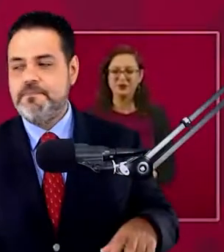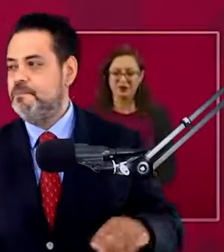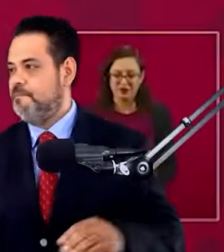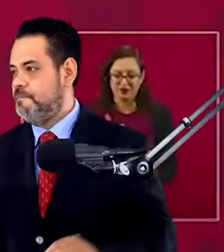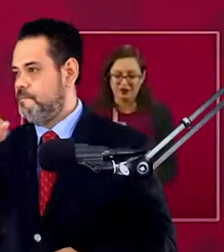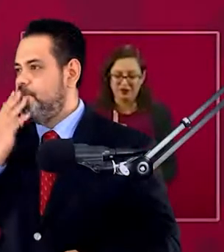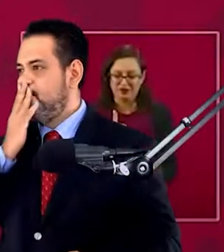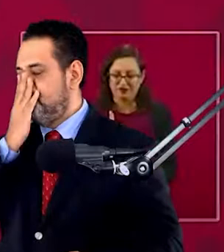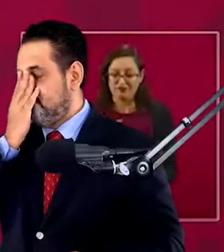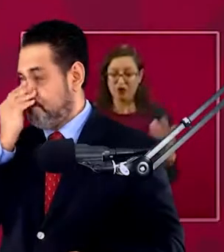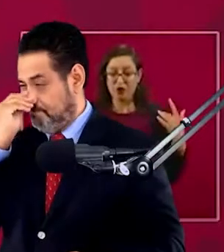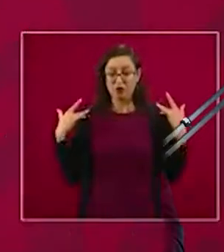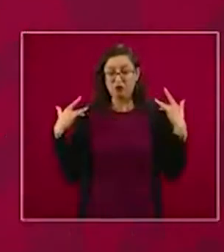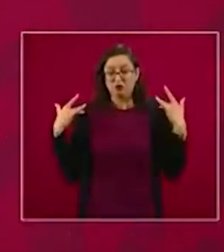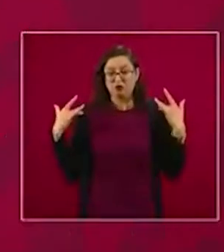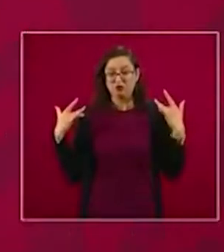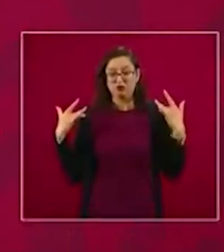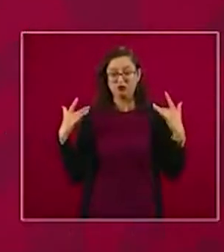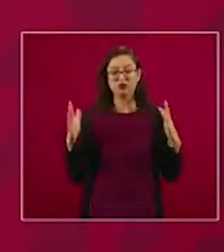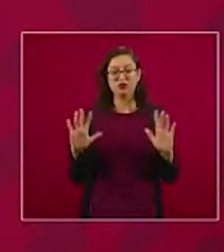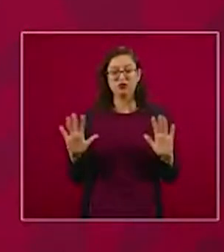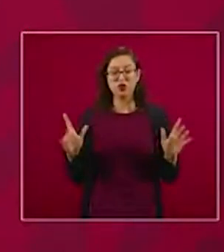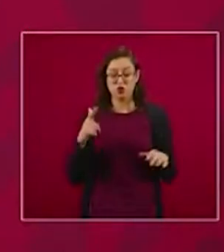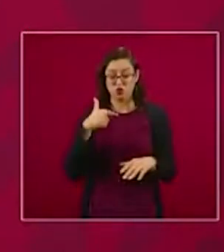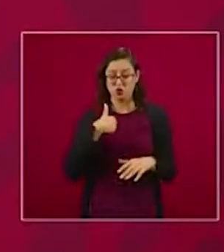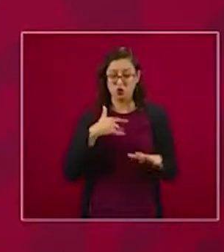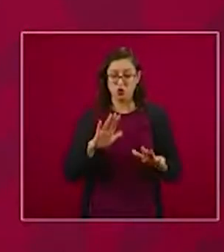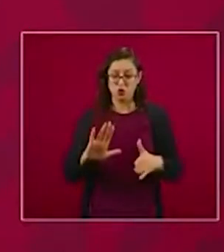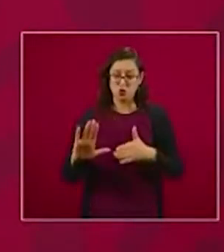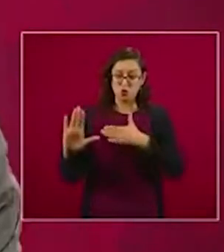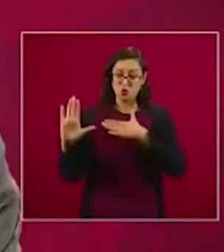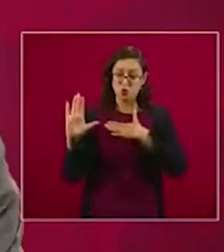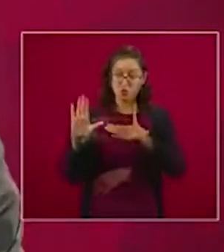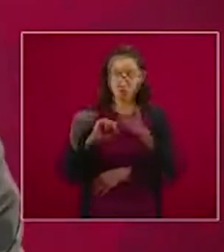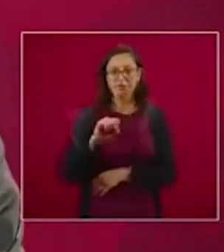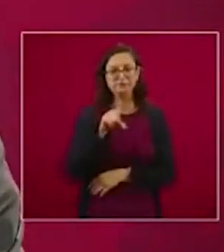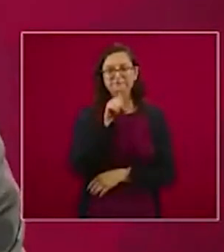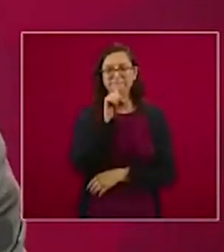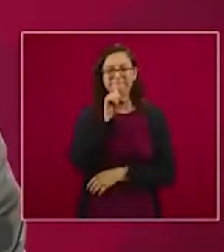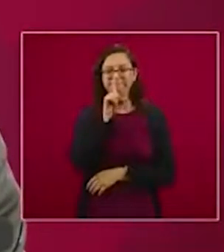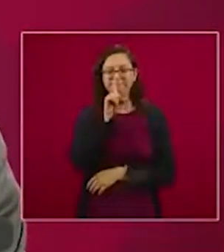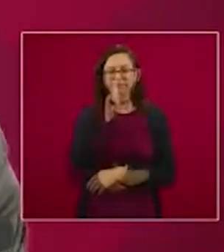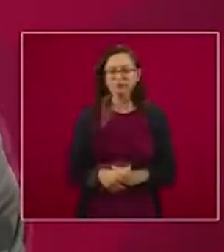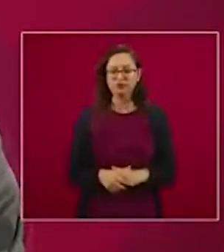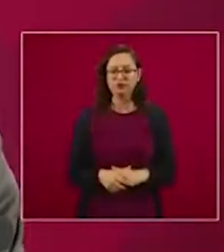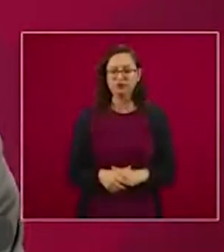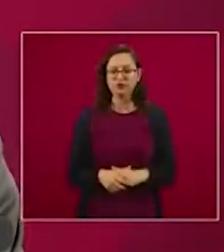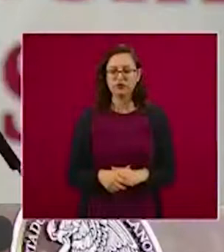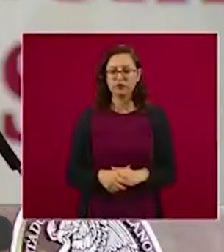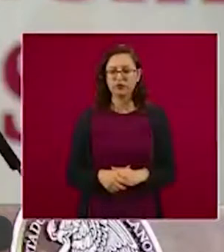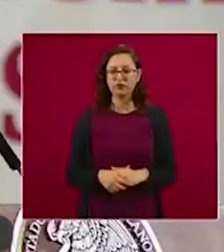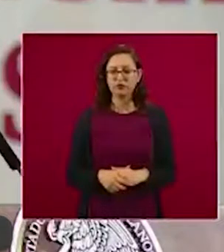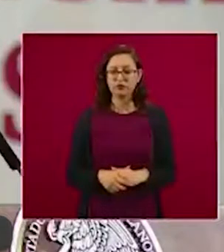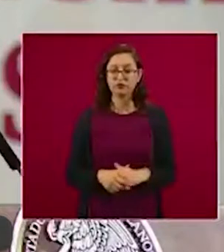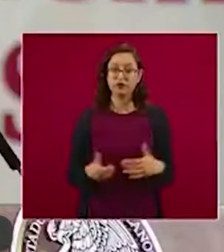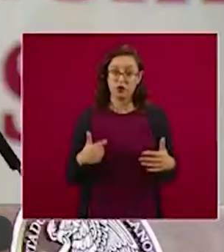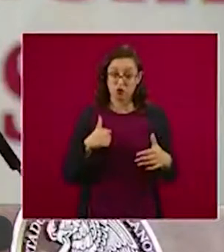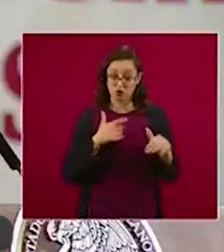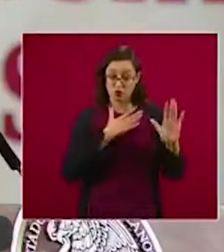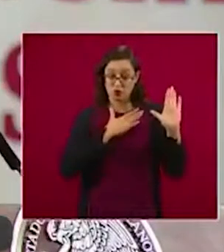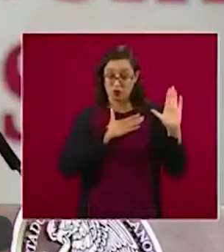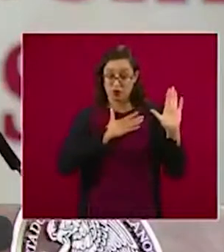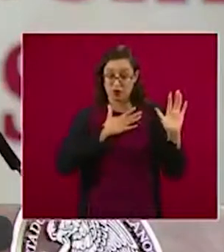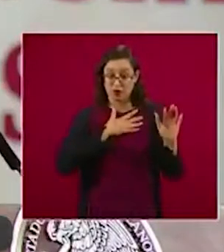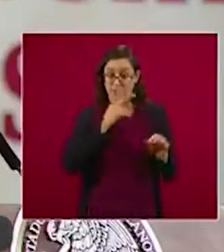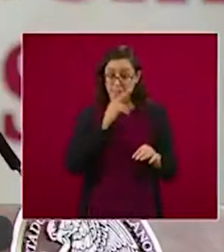compromiso de no aumentar los impuestos en términos reales y tengo que cumplir porque los compromisos se cumplen